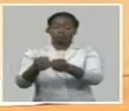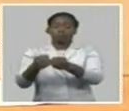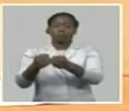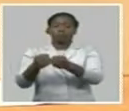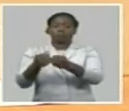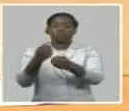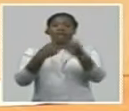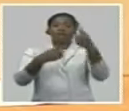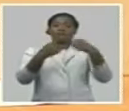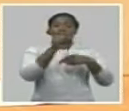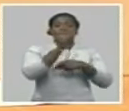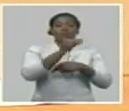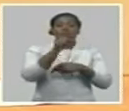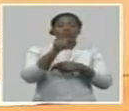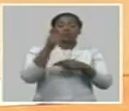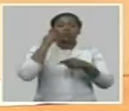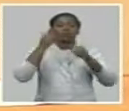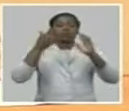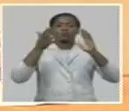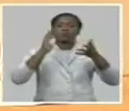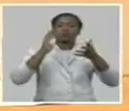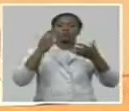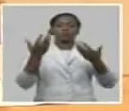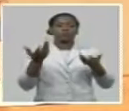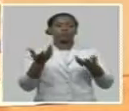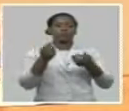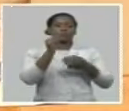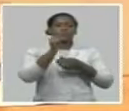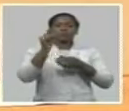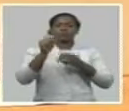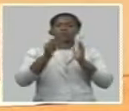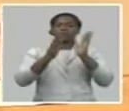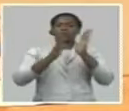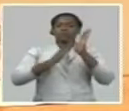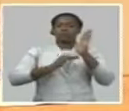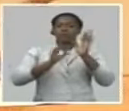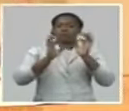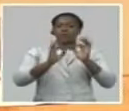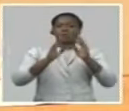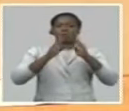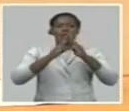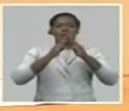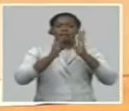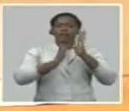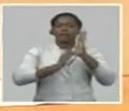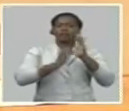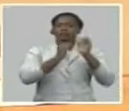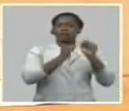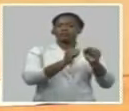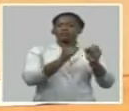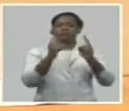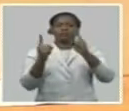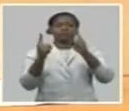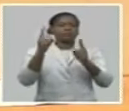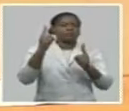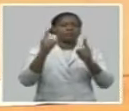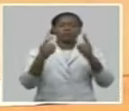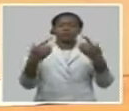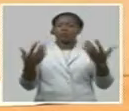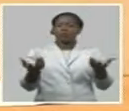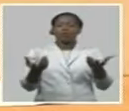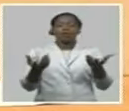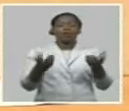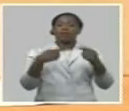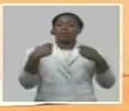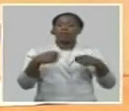tenemos técnicos extranjeros en estas casas de renta es a su vivienda y por supuesto tienen que quedarse y actuar responsablemente en esos